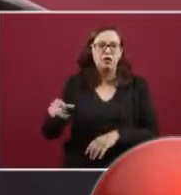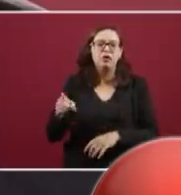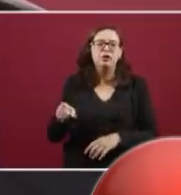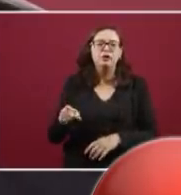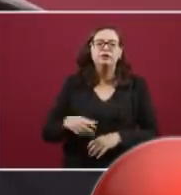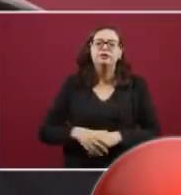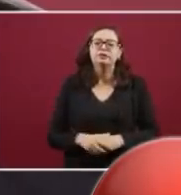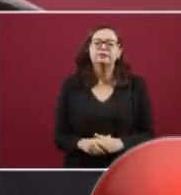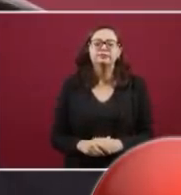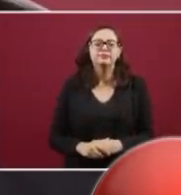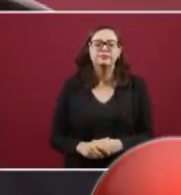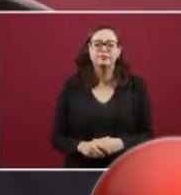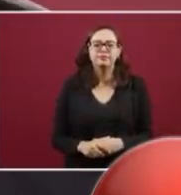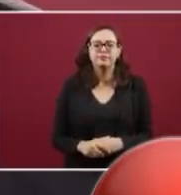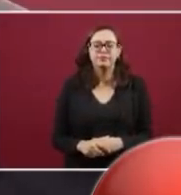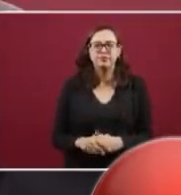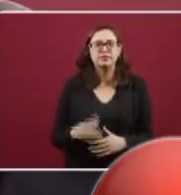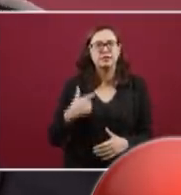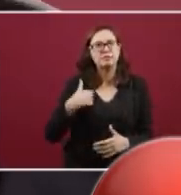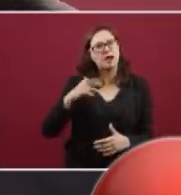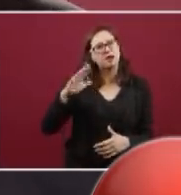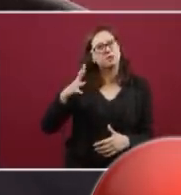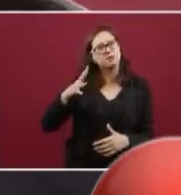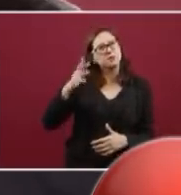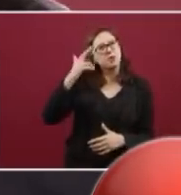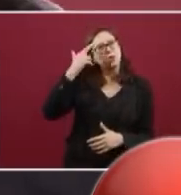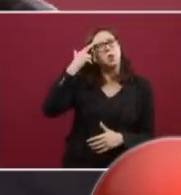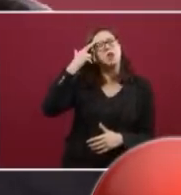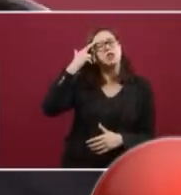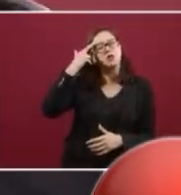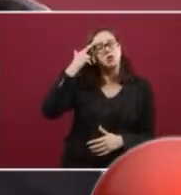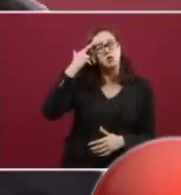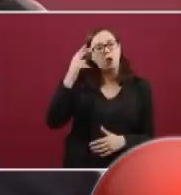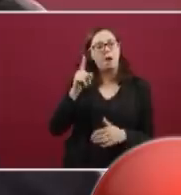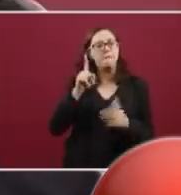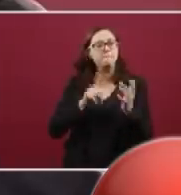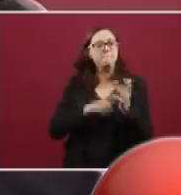si no me falla la memoria, en